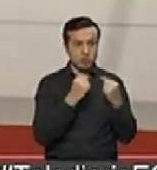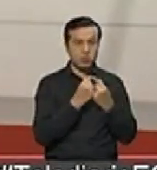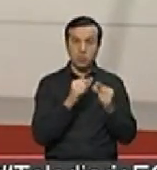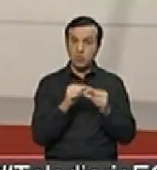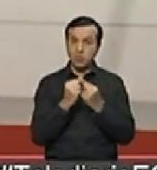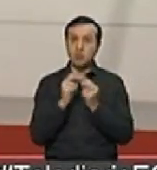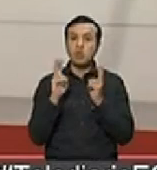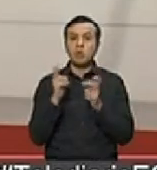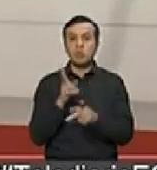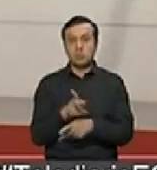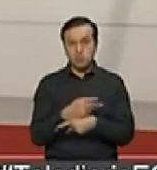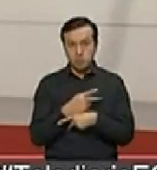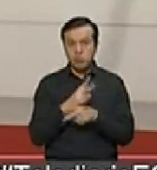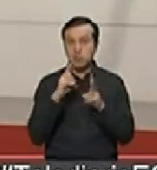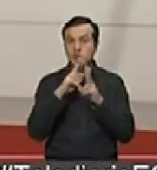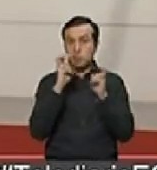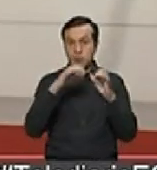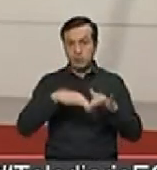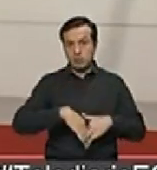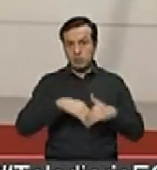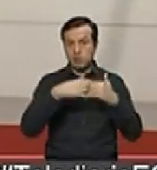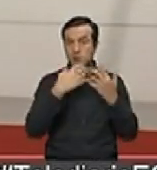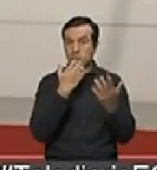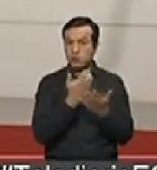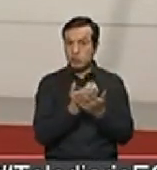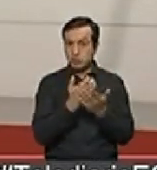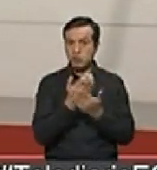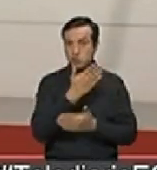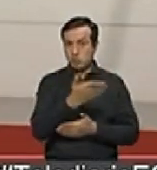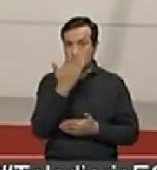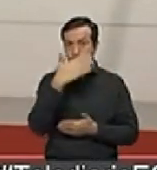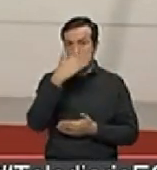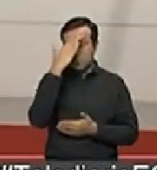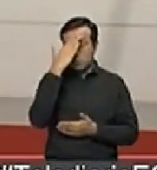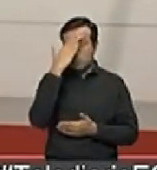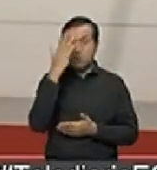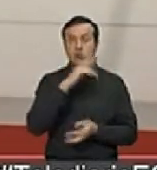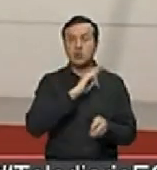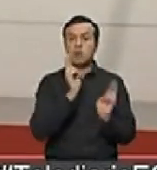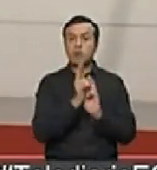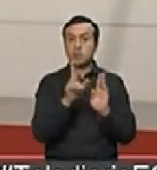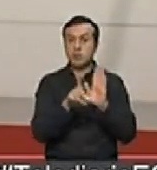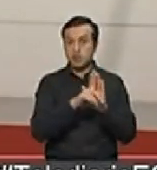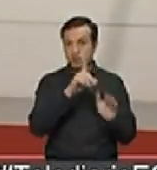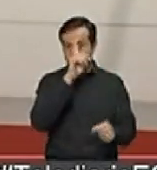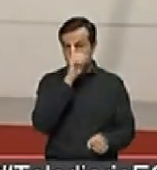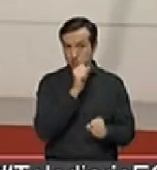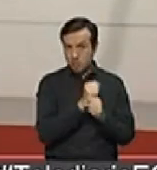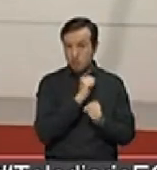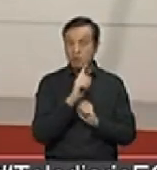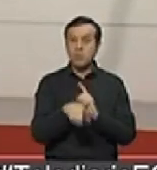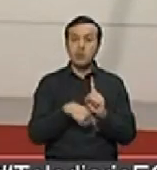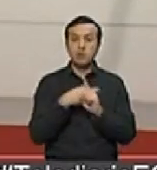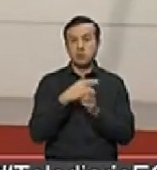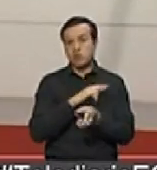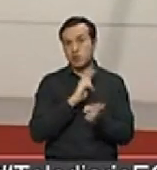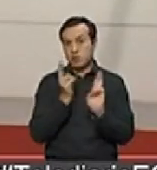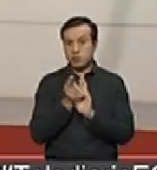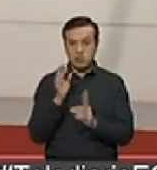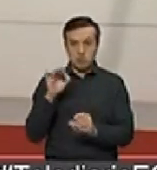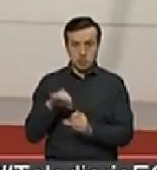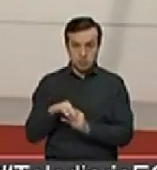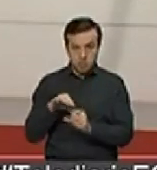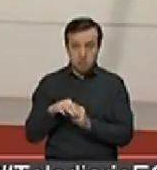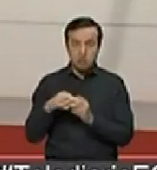tema productivo y en el tema de reactivación económica. Usted comprenderá que no solamente es una reforma laboral, también se planteará una reforma tributaria,